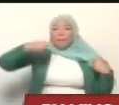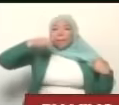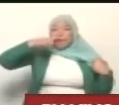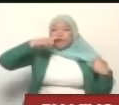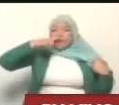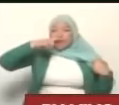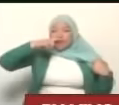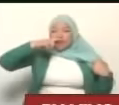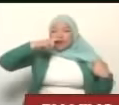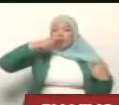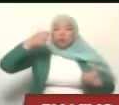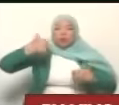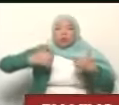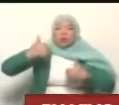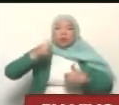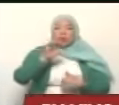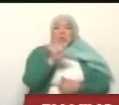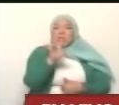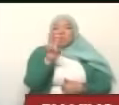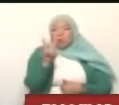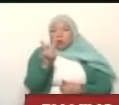unitario del Gran Polo Patriótico, con el